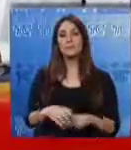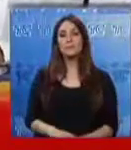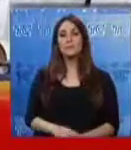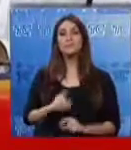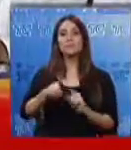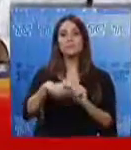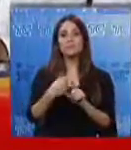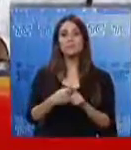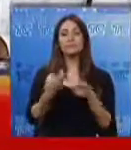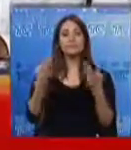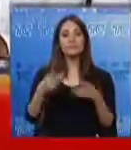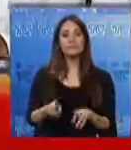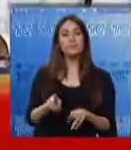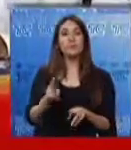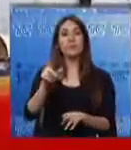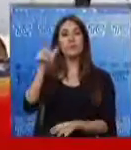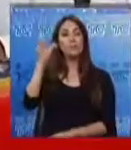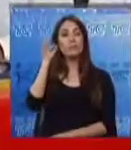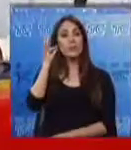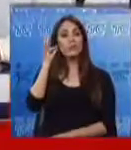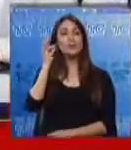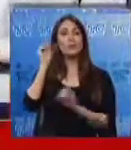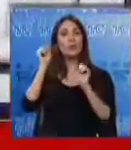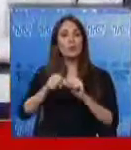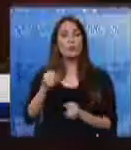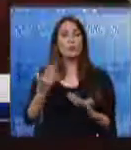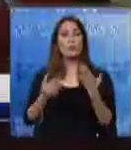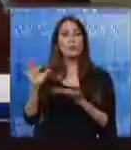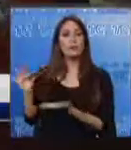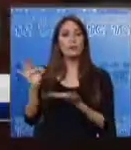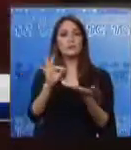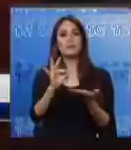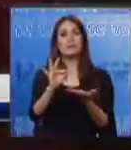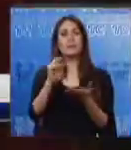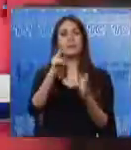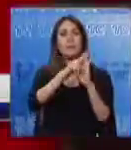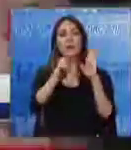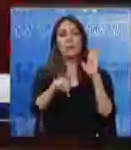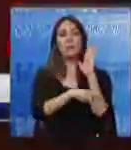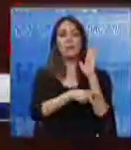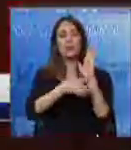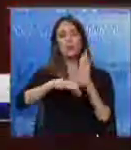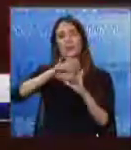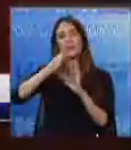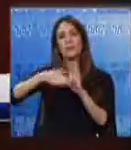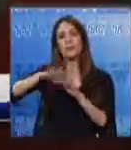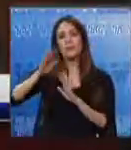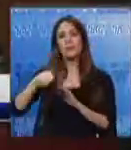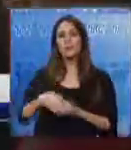forma extraoficial trascendió que Lourdes Tibán podría ser su representante al Parlamento Andino. Cristian Hidalgo, TC Televisión.